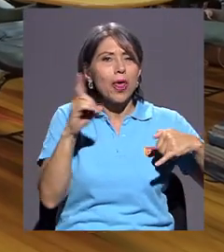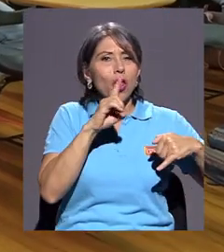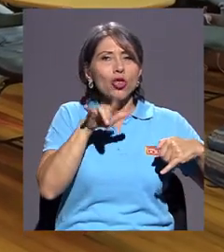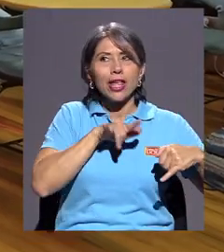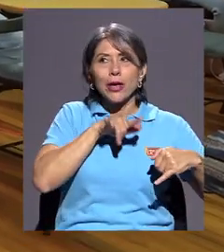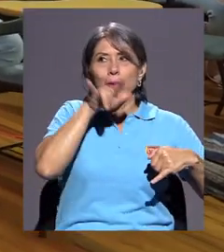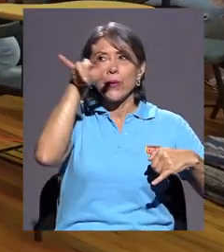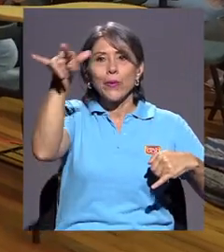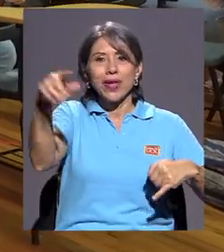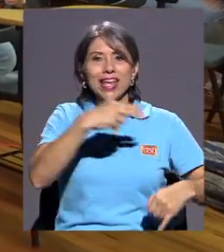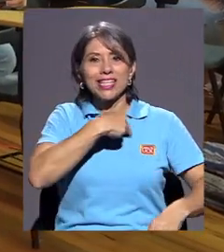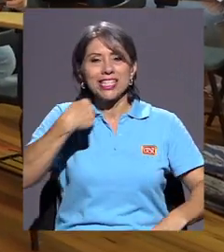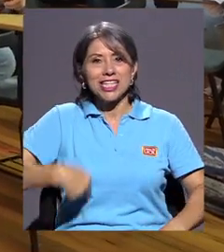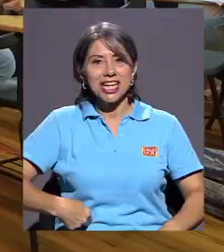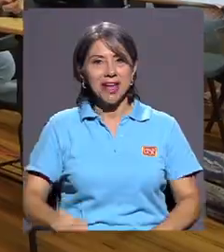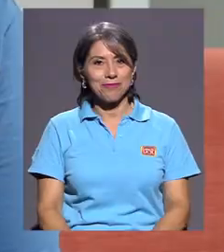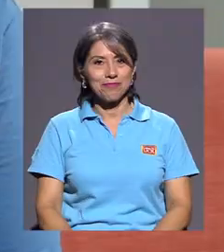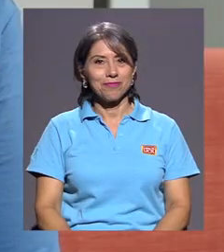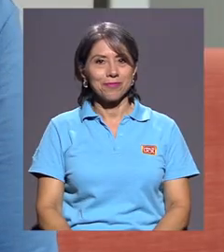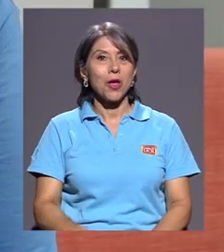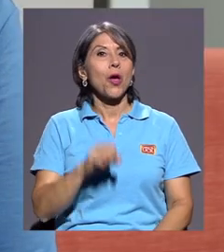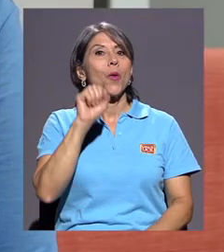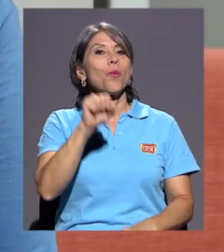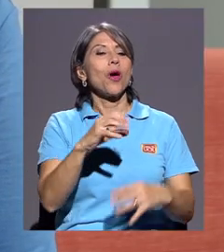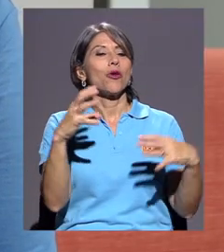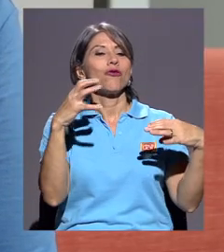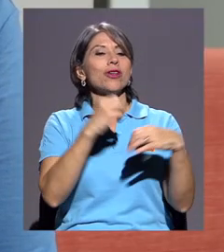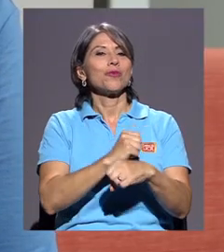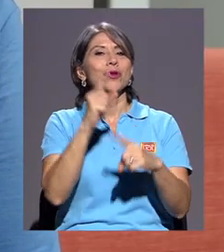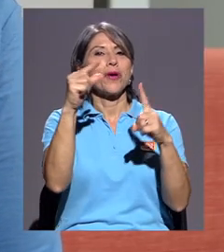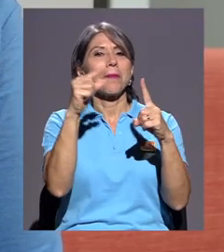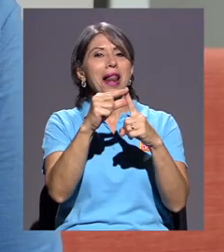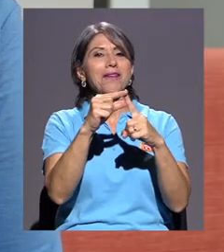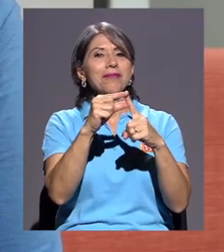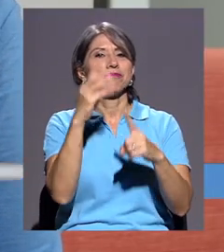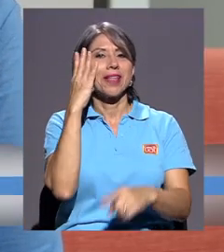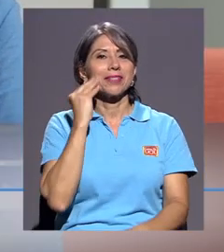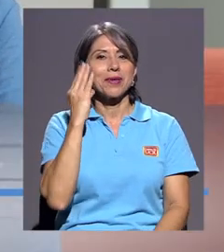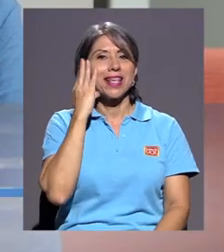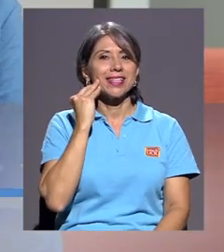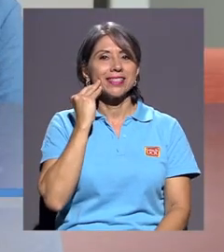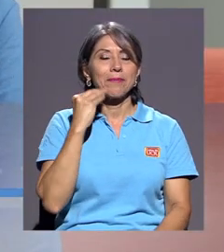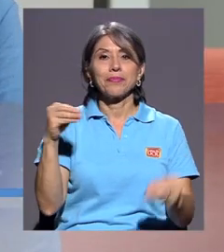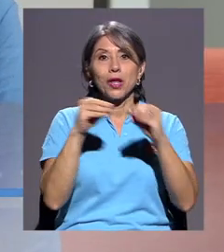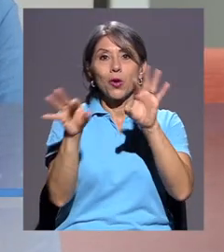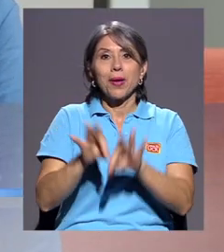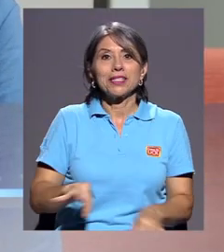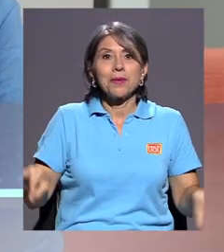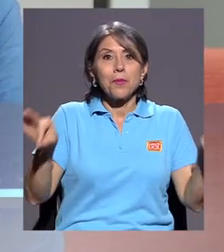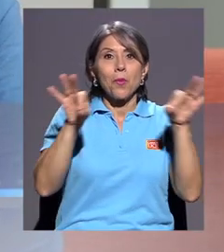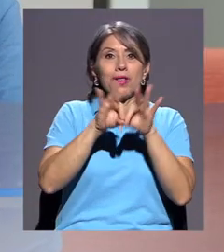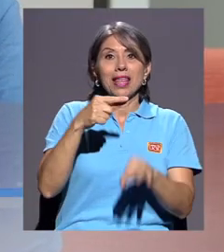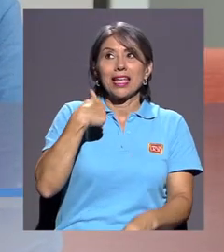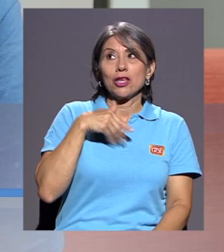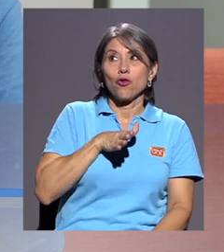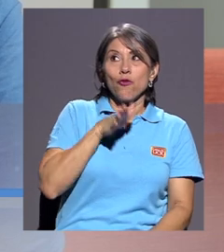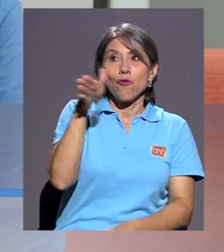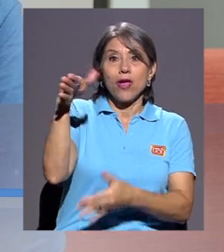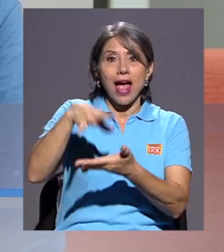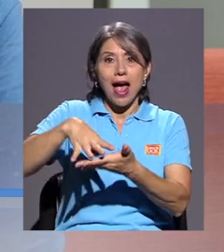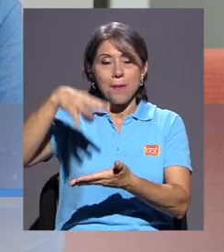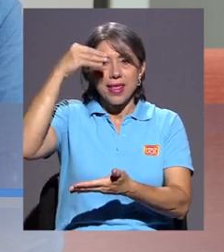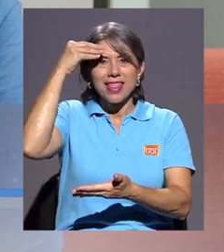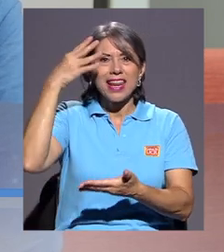China. Se puede resumir en esa palabra, en experiencia. Tal vez lo más importante que llegué como a aprender allá